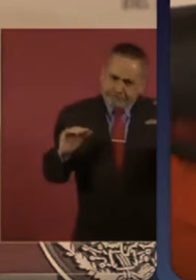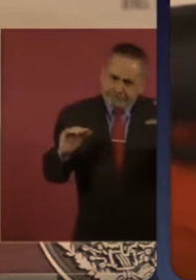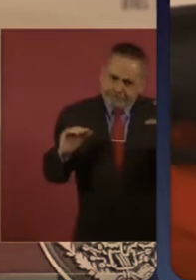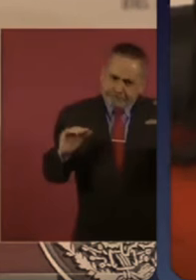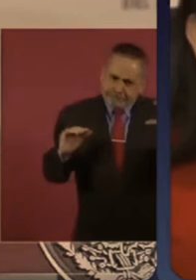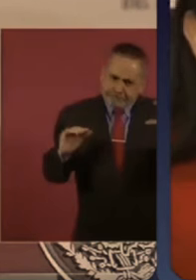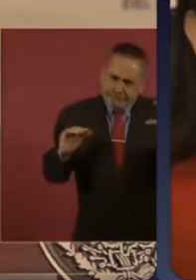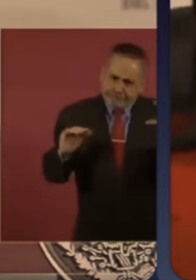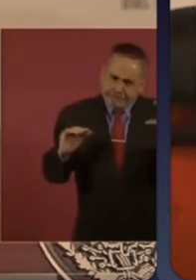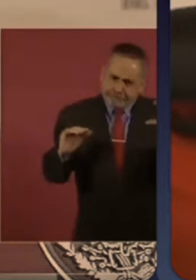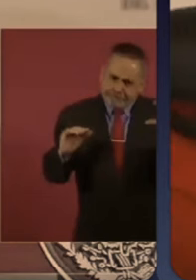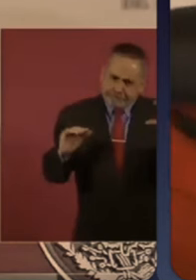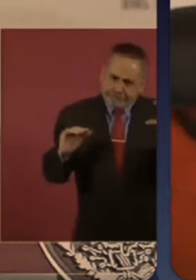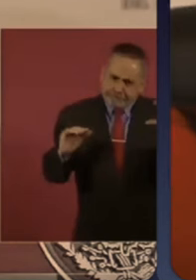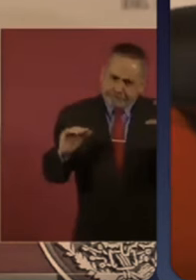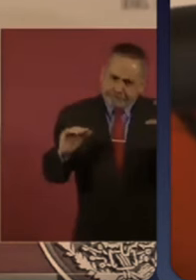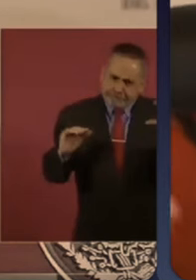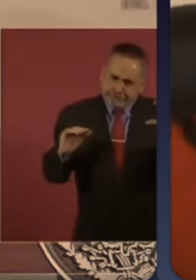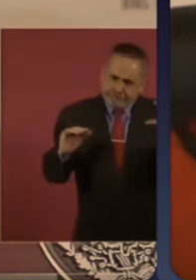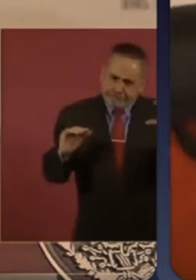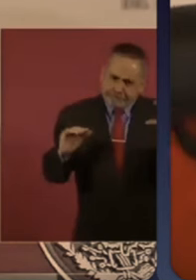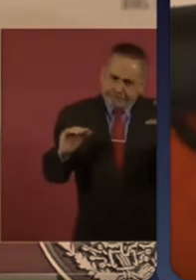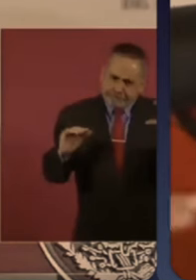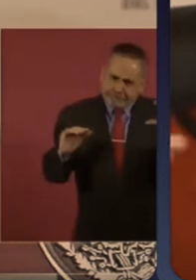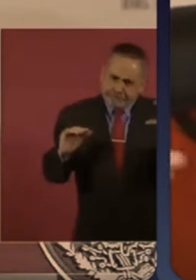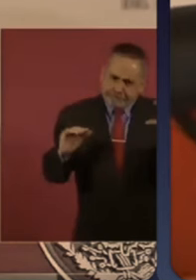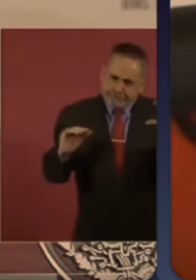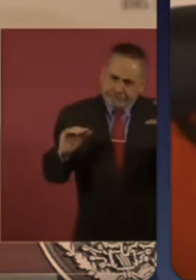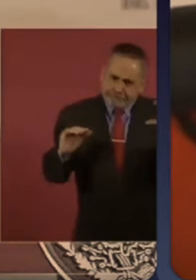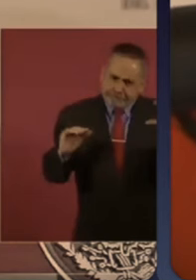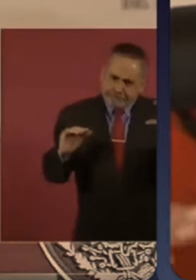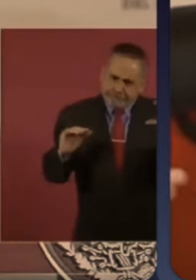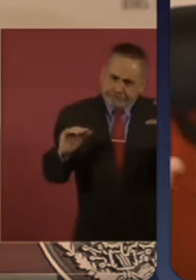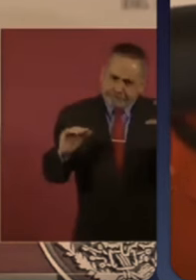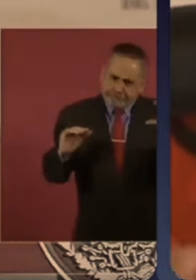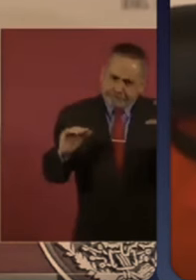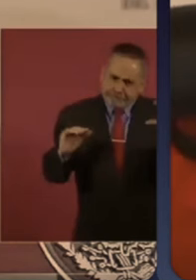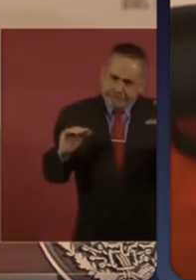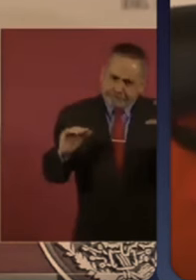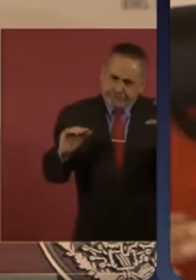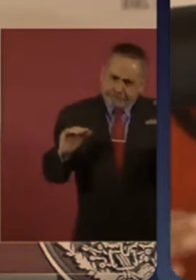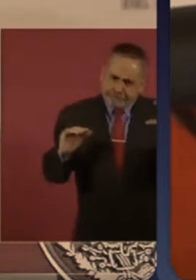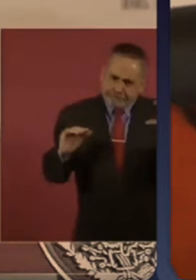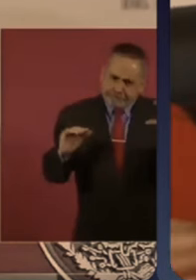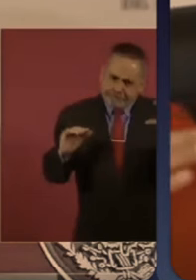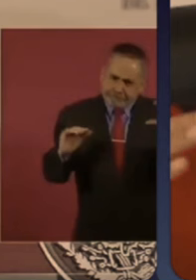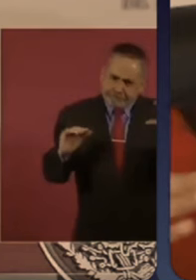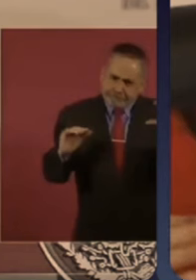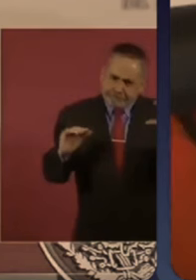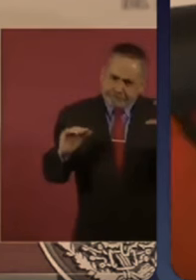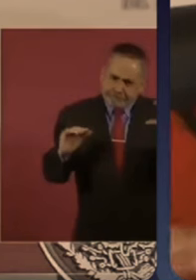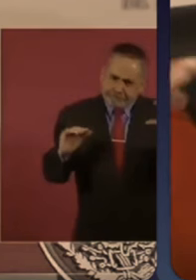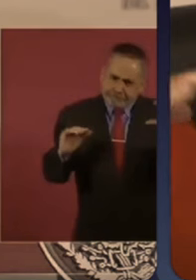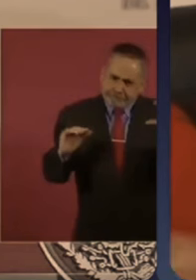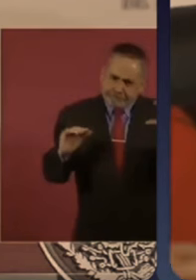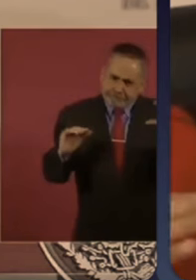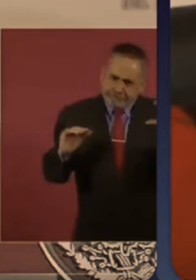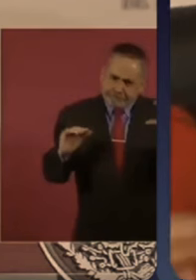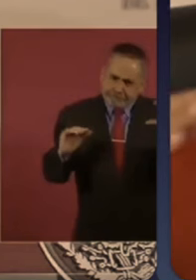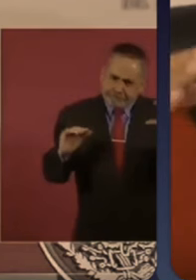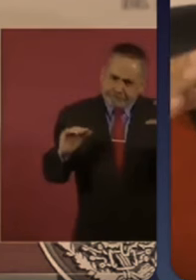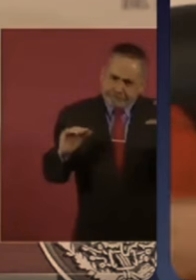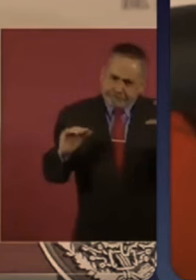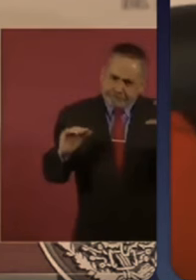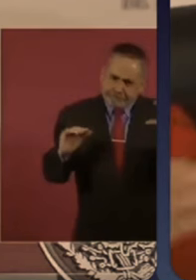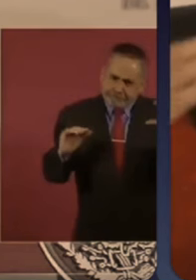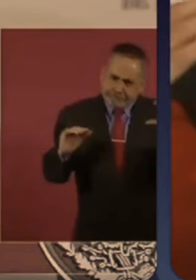en la sociedad mexicana. En tiempos de Zedillo se aprobó una reforma para que al trabajador